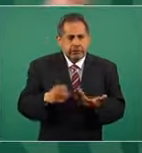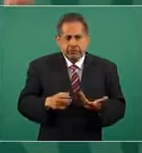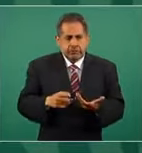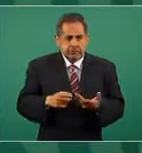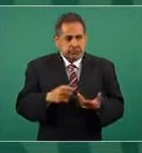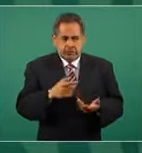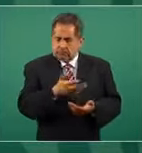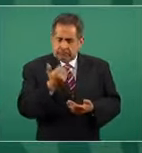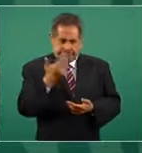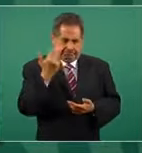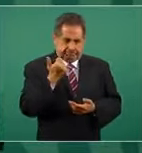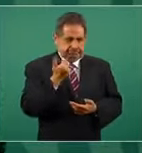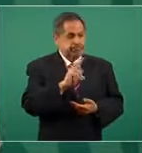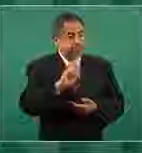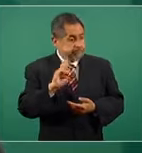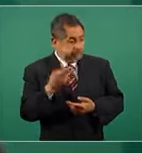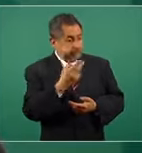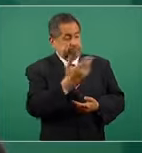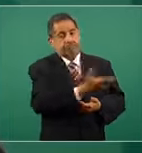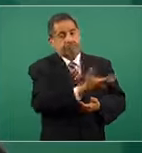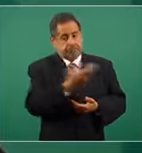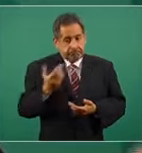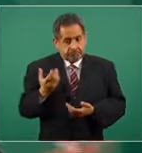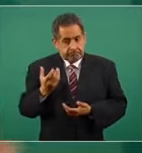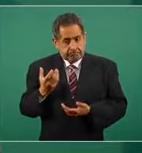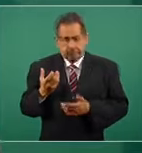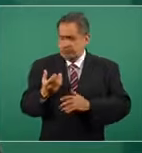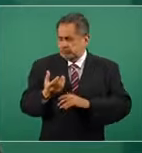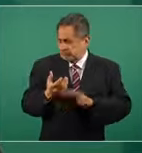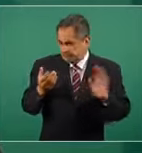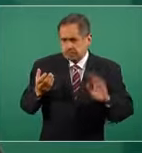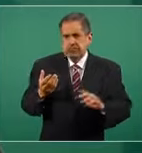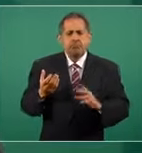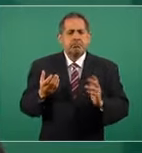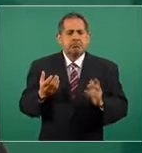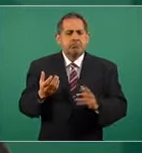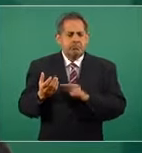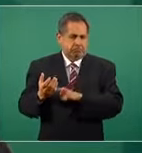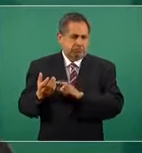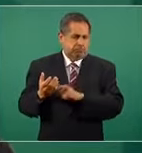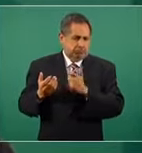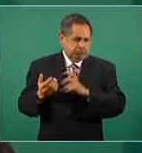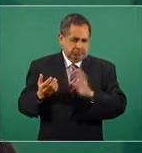eso se devuelve, se regresa,